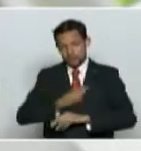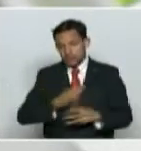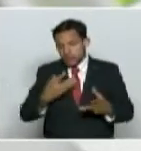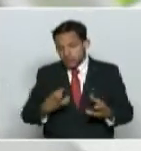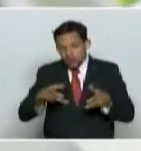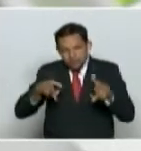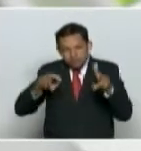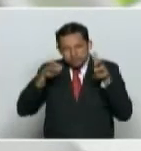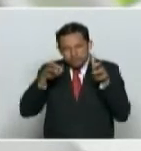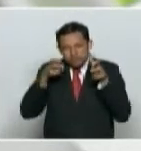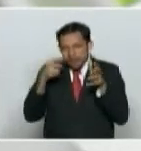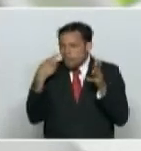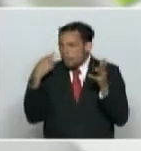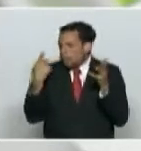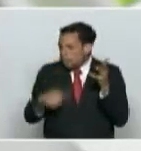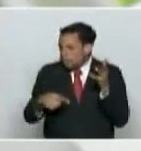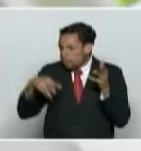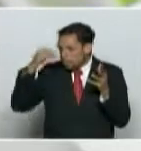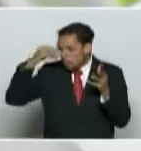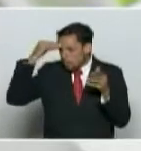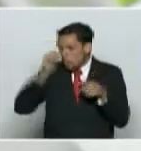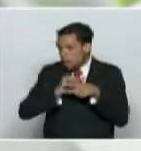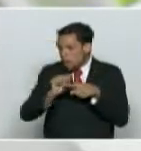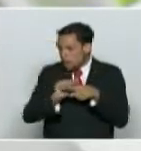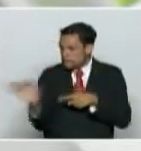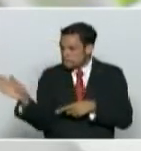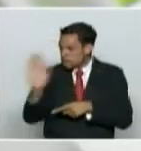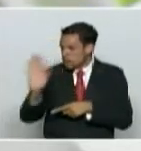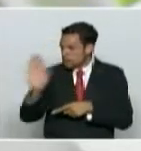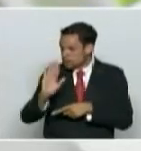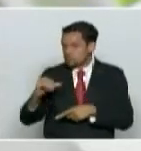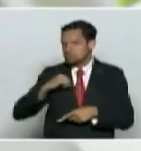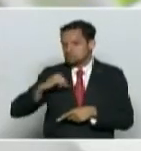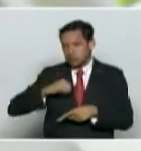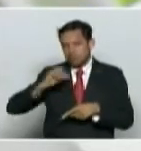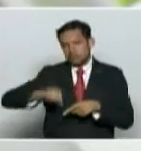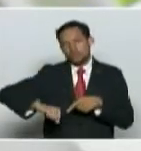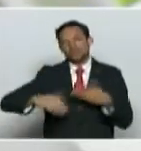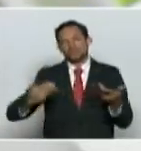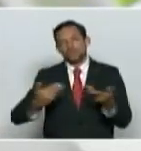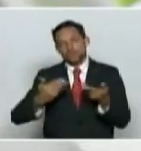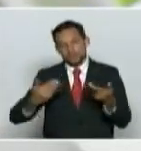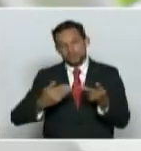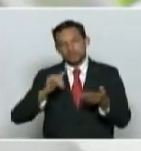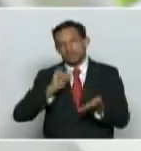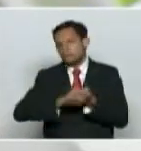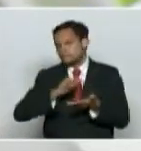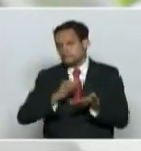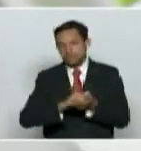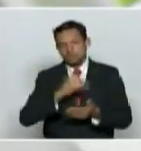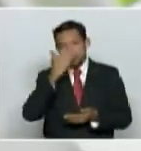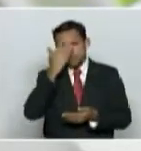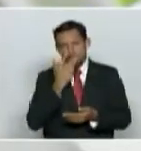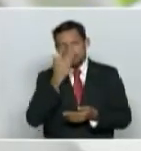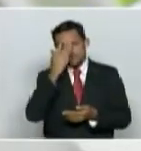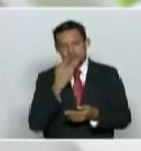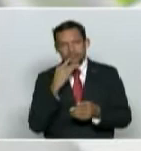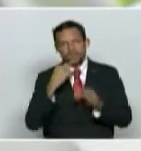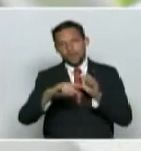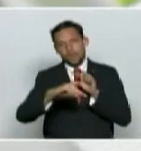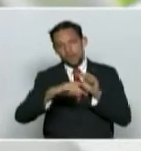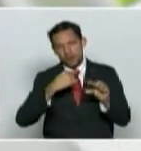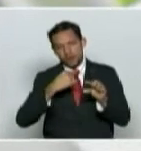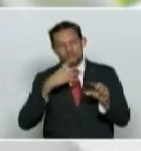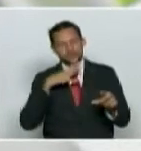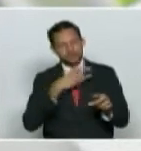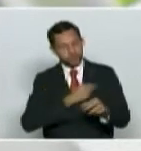saber algo más a fondo de algún programa o de algún contenido de Telecafé, pueden escribirnos ahí mismo a las redes sociales y nosotros pues estaremos